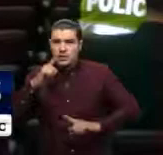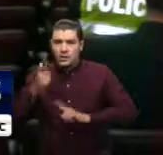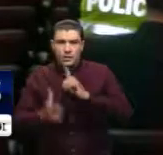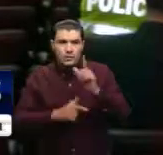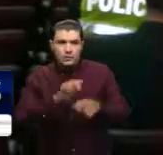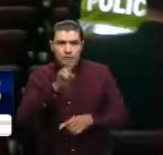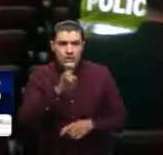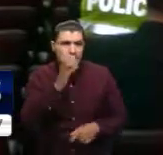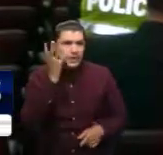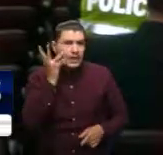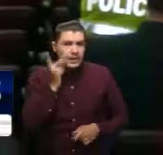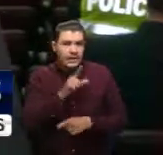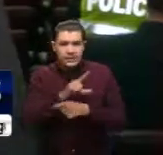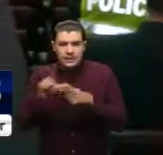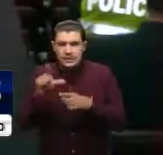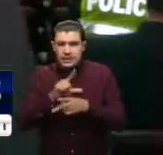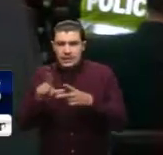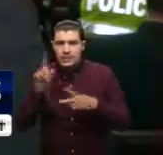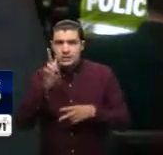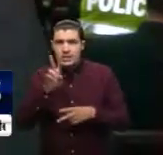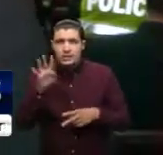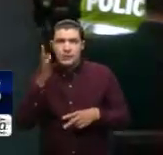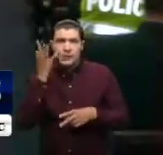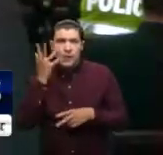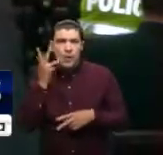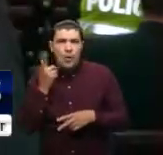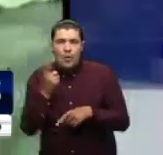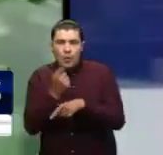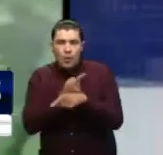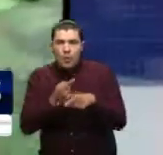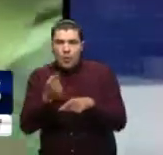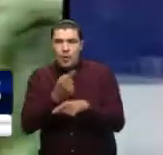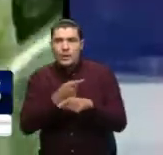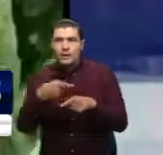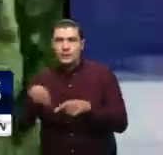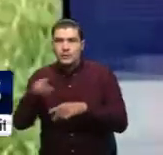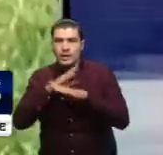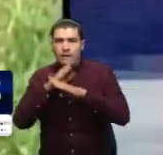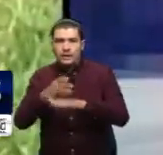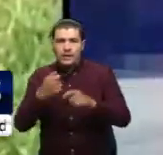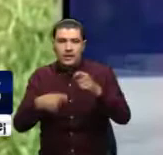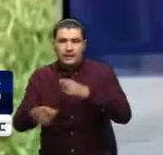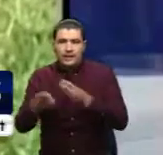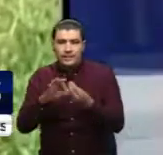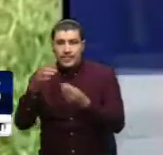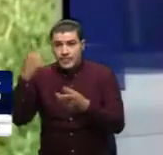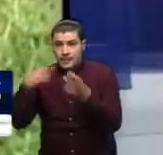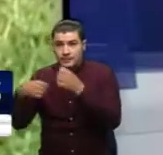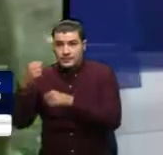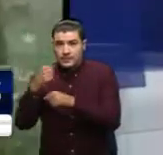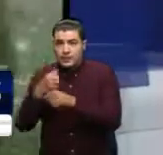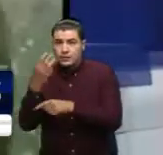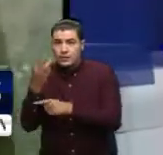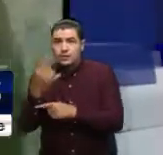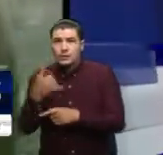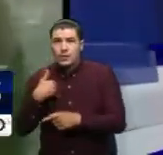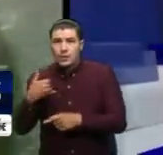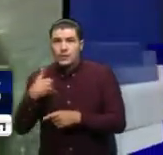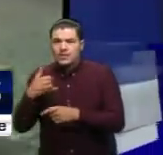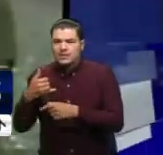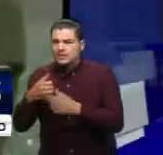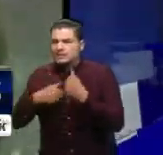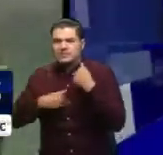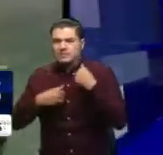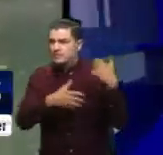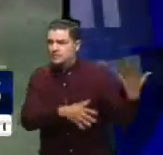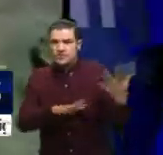días desde los 7 días de la semana y los 24 horas del día es el microtráfico el año anterior tres menores fueron reincorporados a la vida